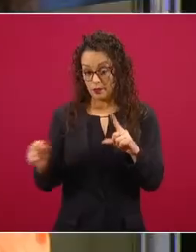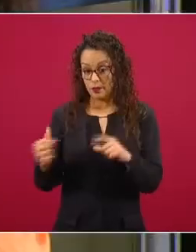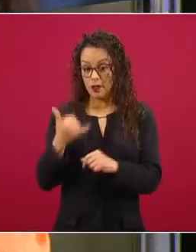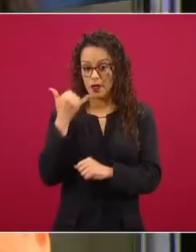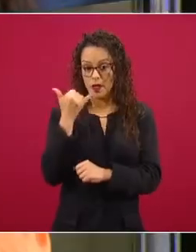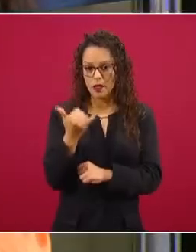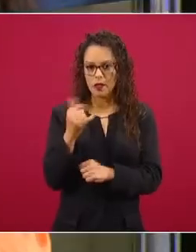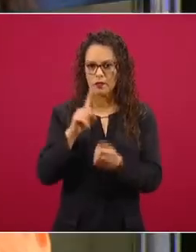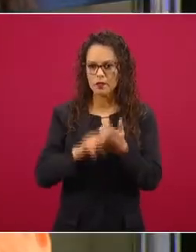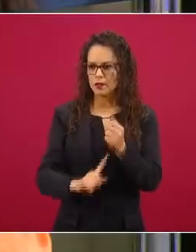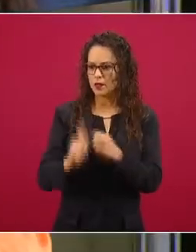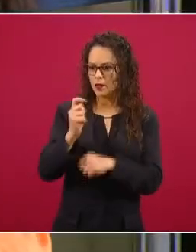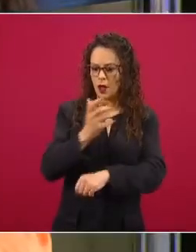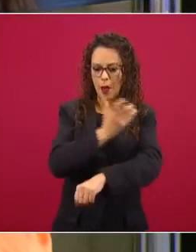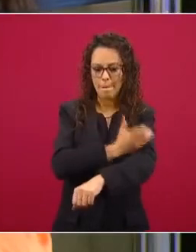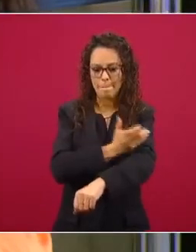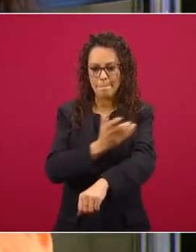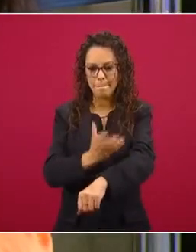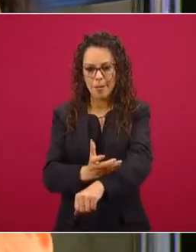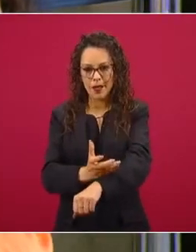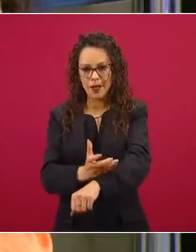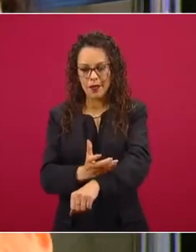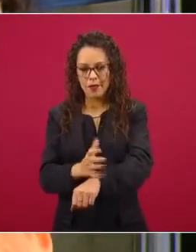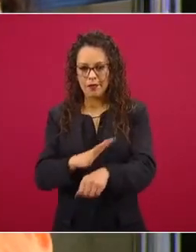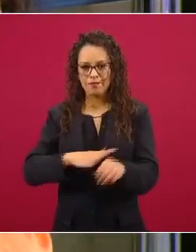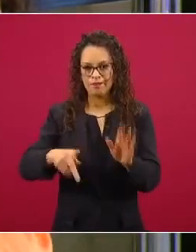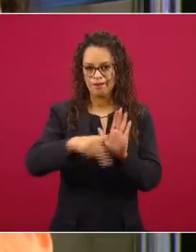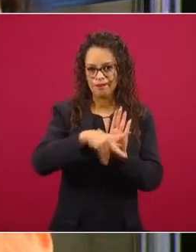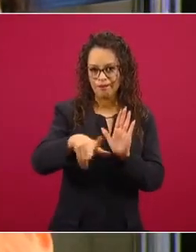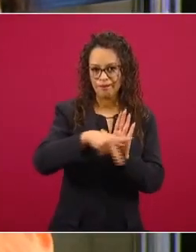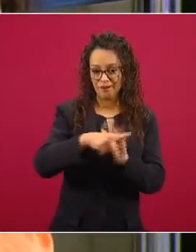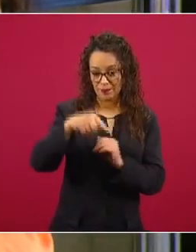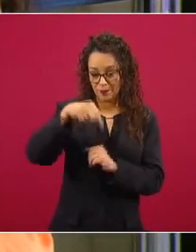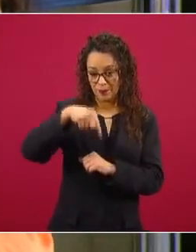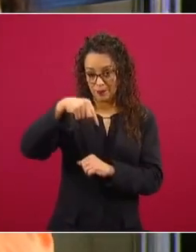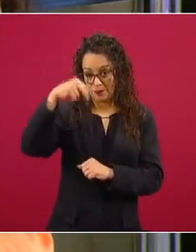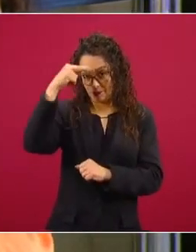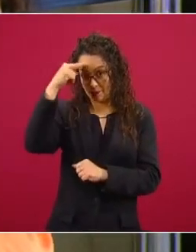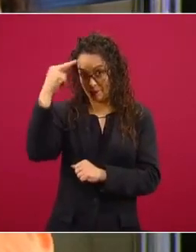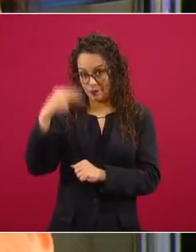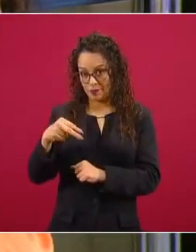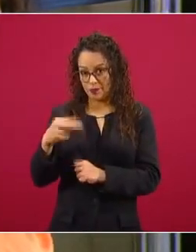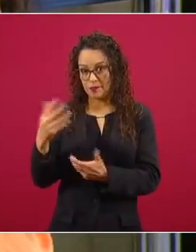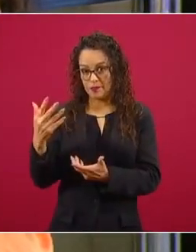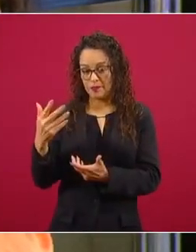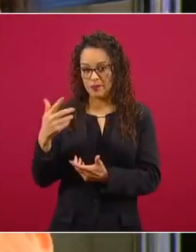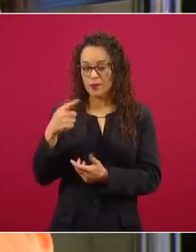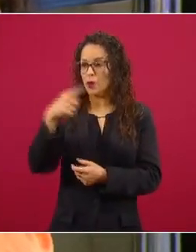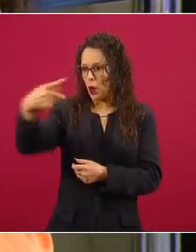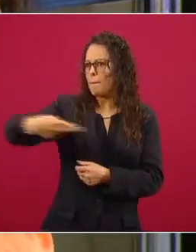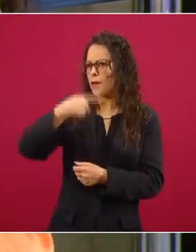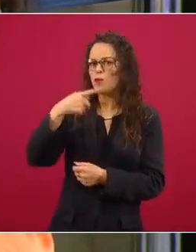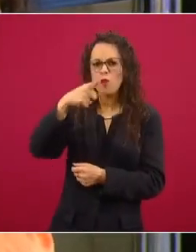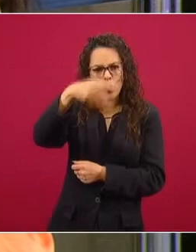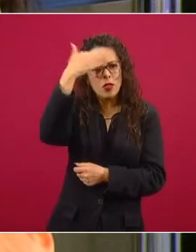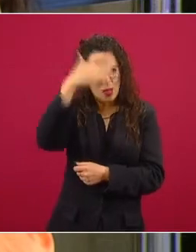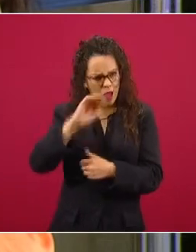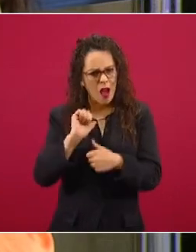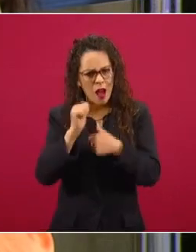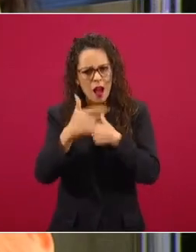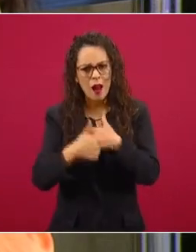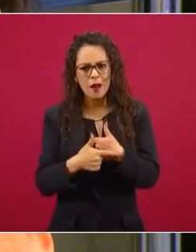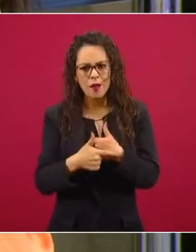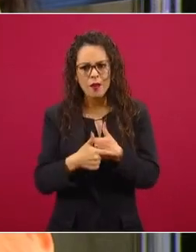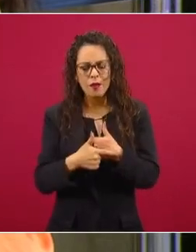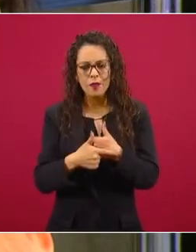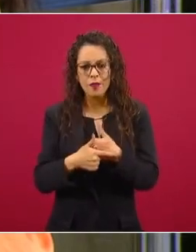entre compañeros, entre colegas de medios nacionales, los testimonios, porque usted me preguntó, sí, qué sabía yo, los